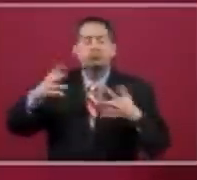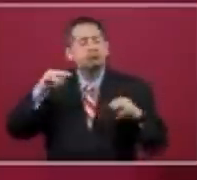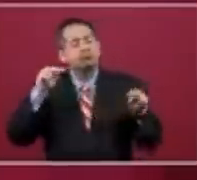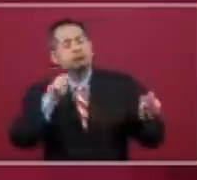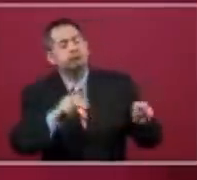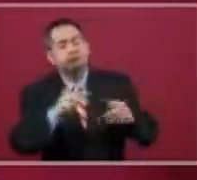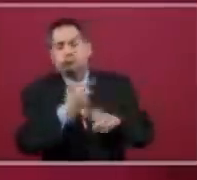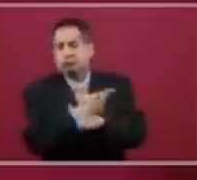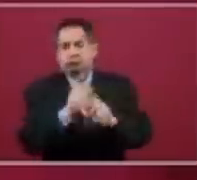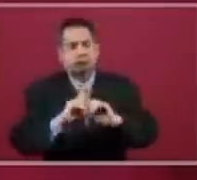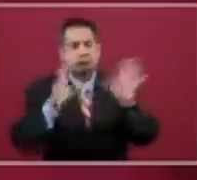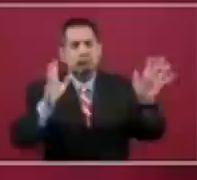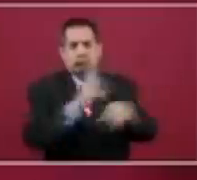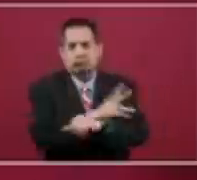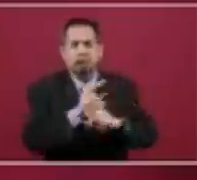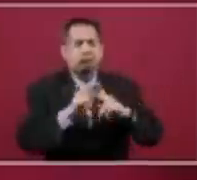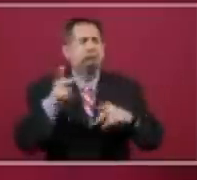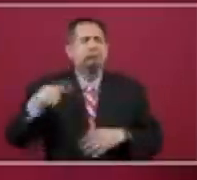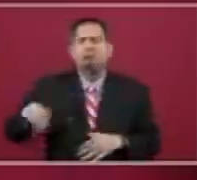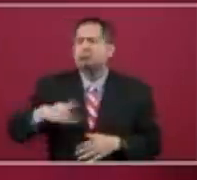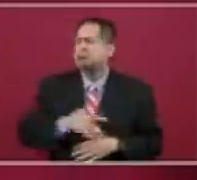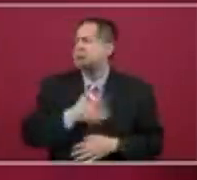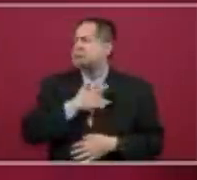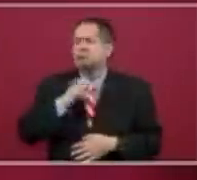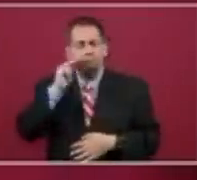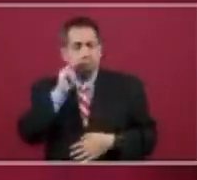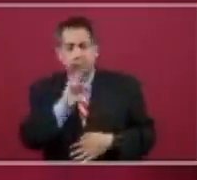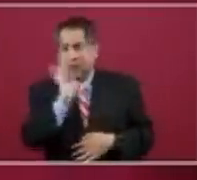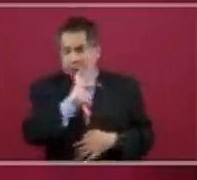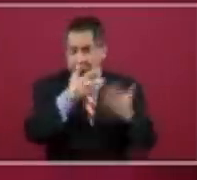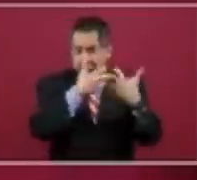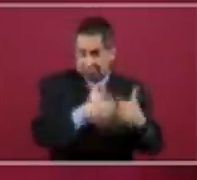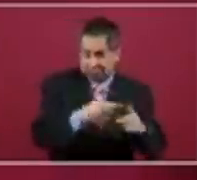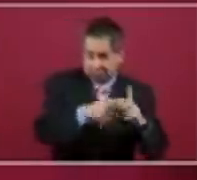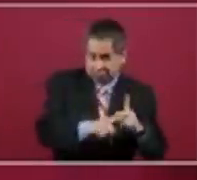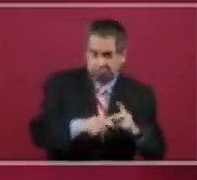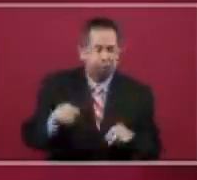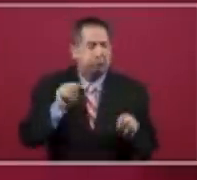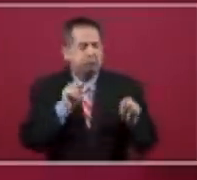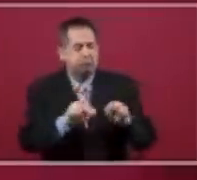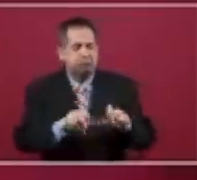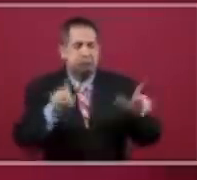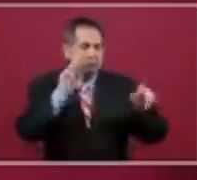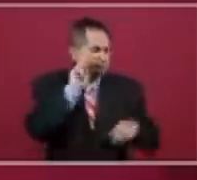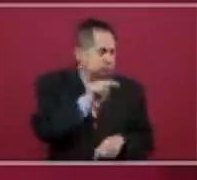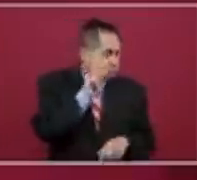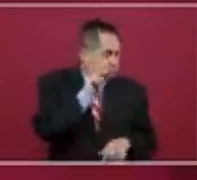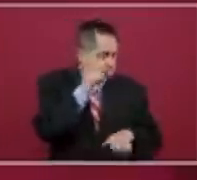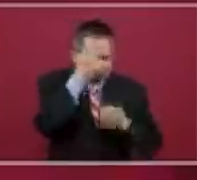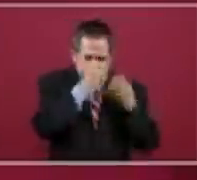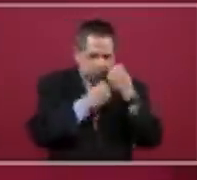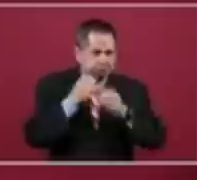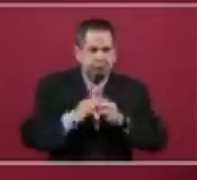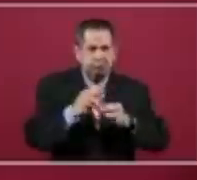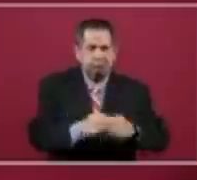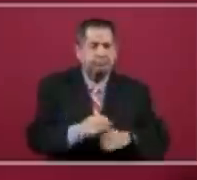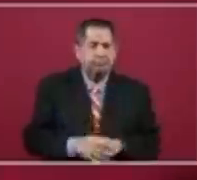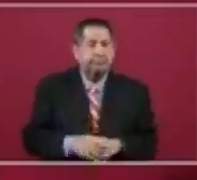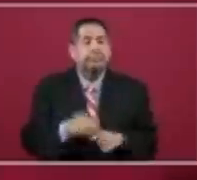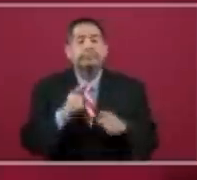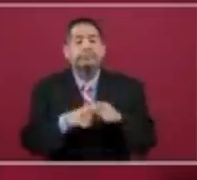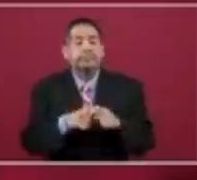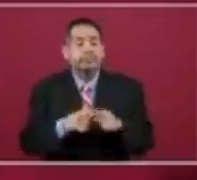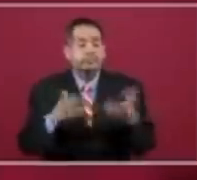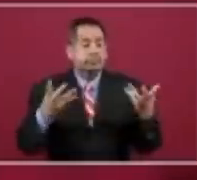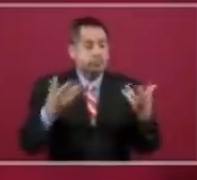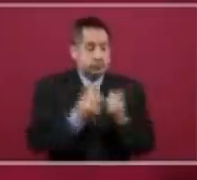completamente transparentes en caso de que la termoeléctrica opere. Y también separar el punto de descarga, en lugar de que se descargue junto